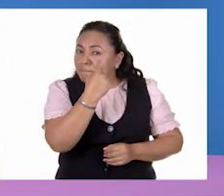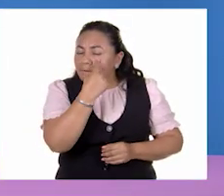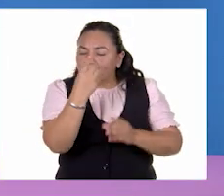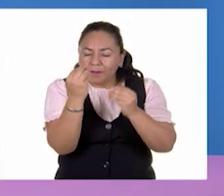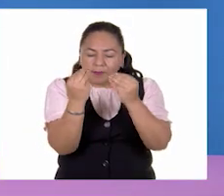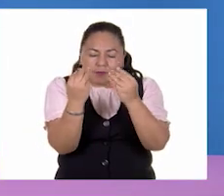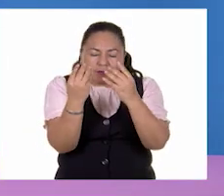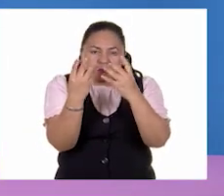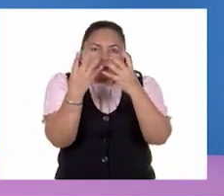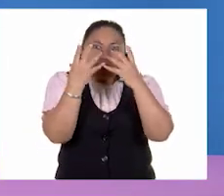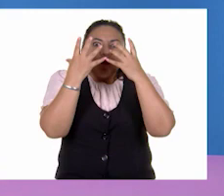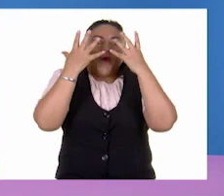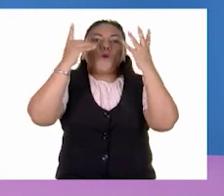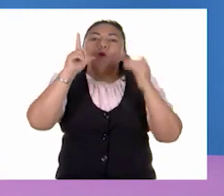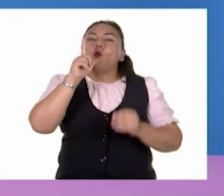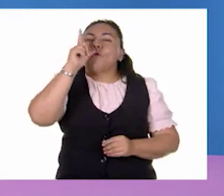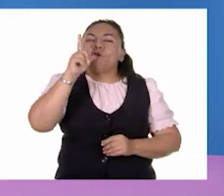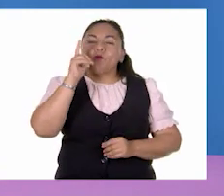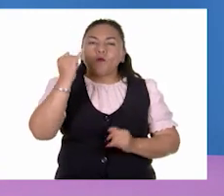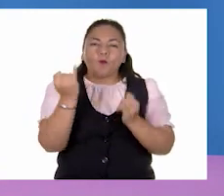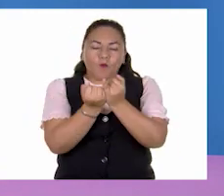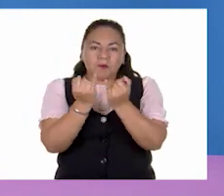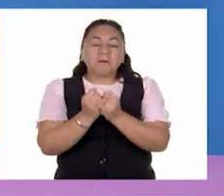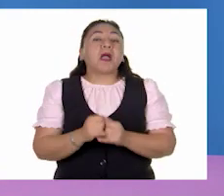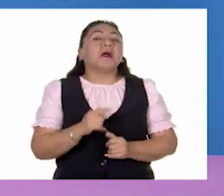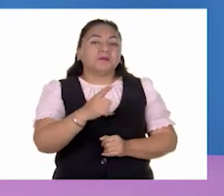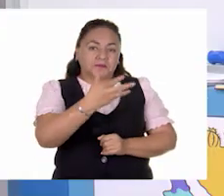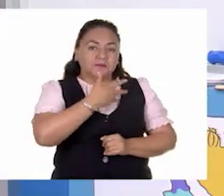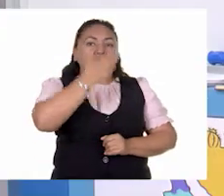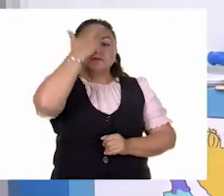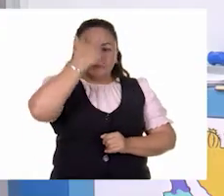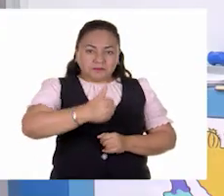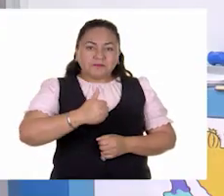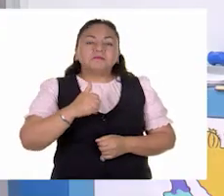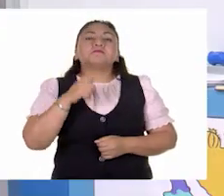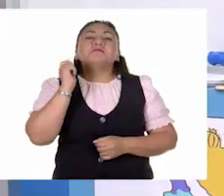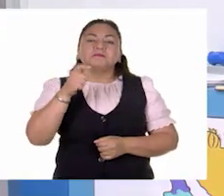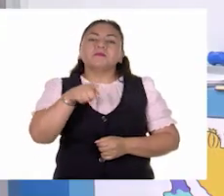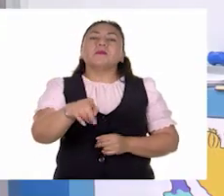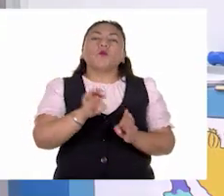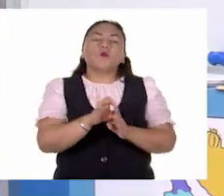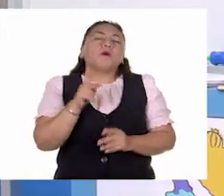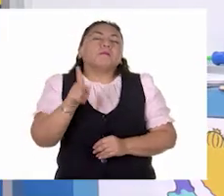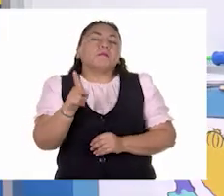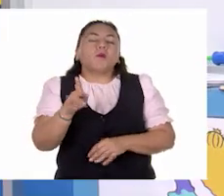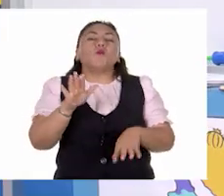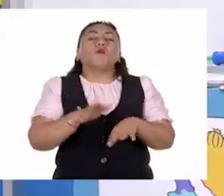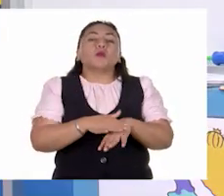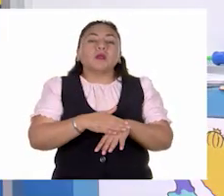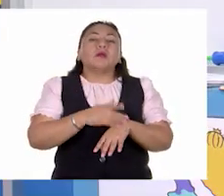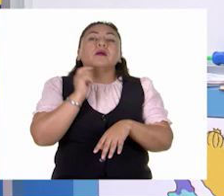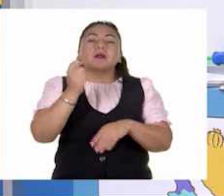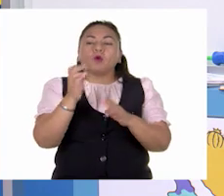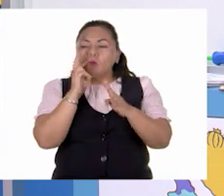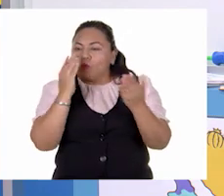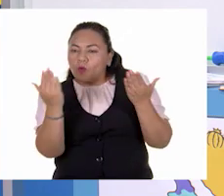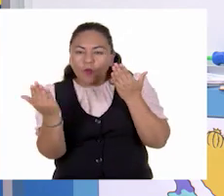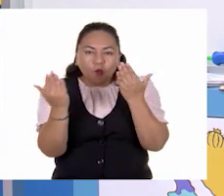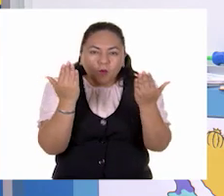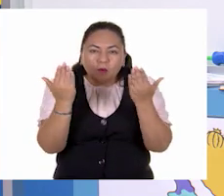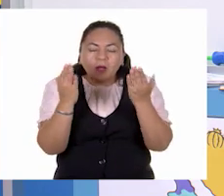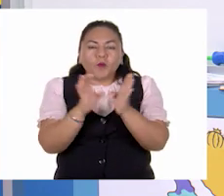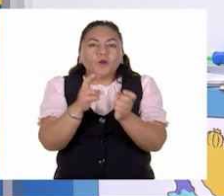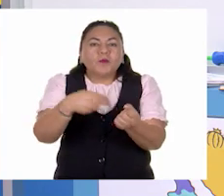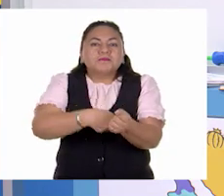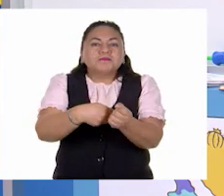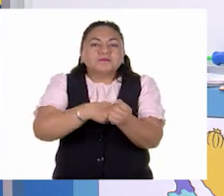una luz. Ah, muy bien. Sí. Tienes mucha razón. Podemos decir que es una metáfora porque se trata de una comparación